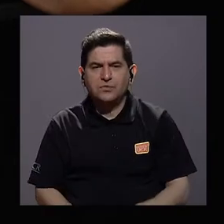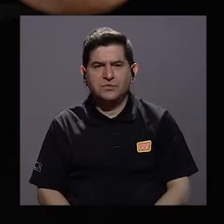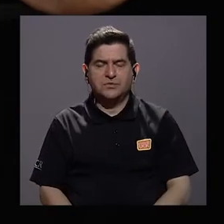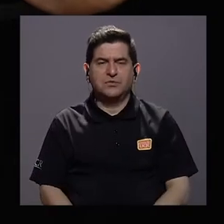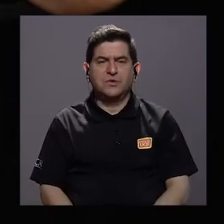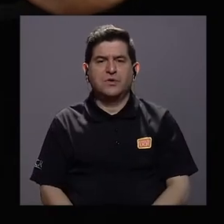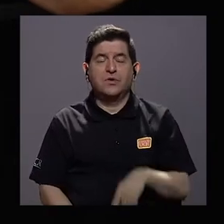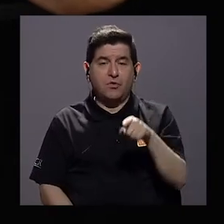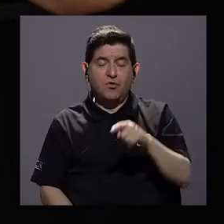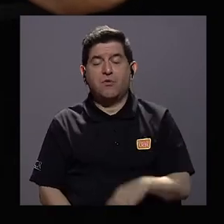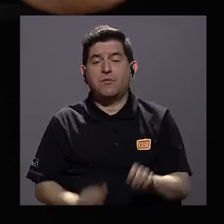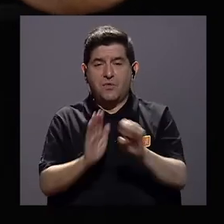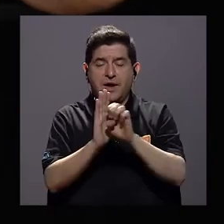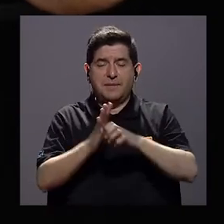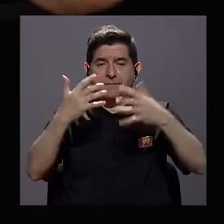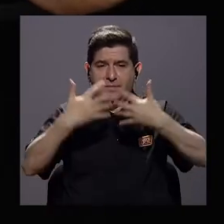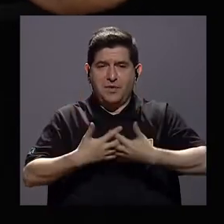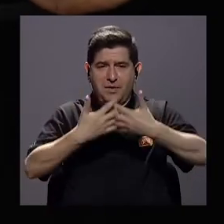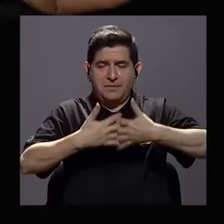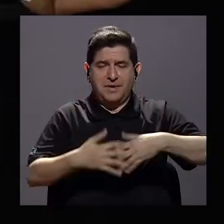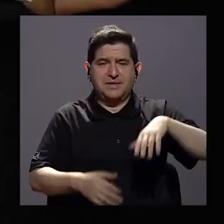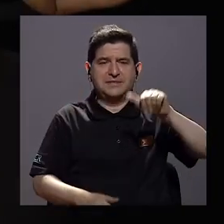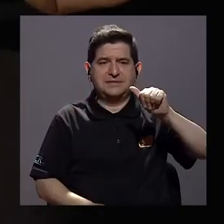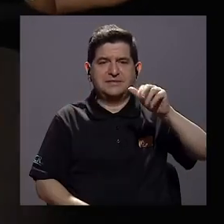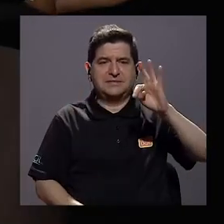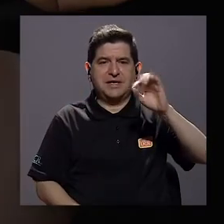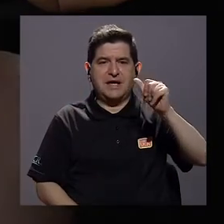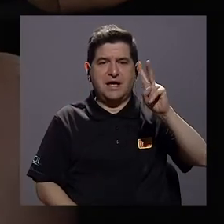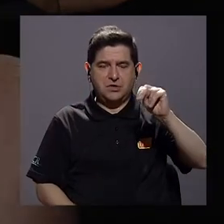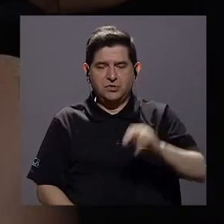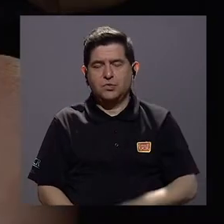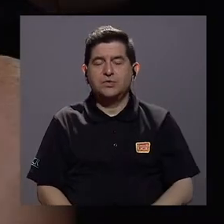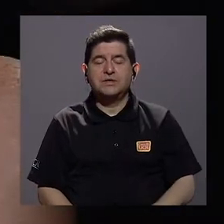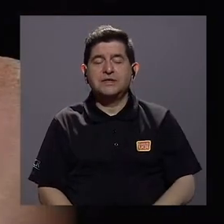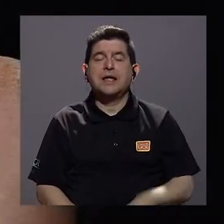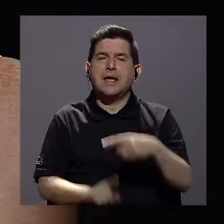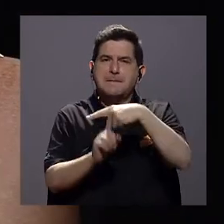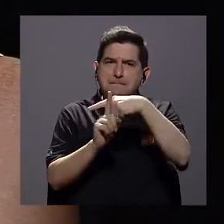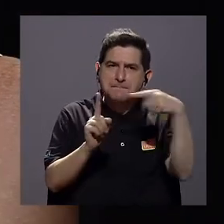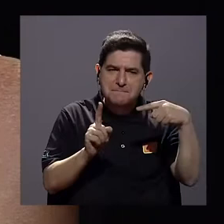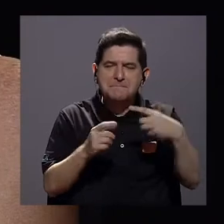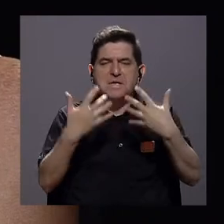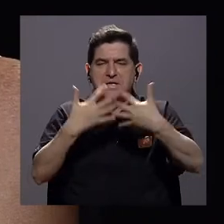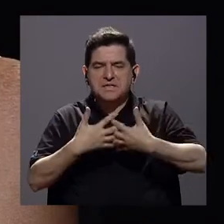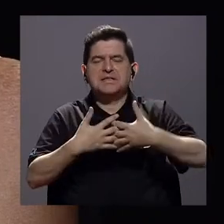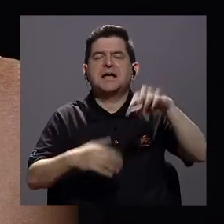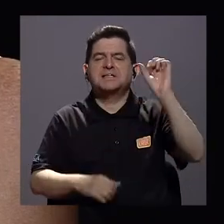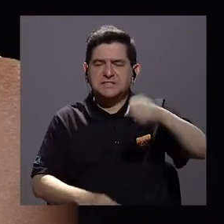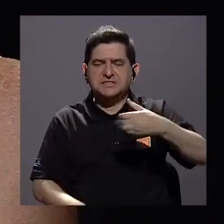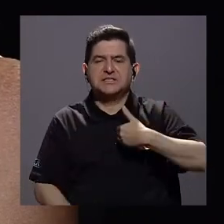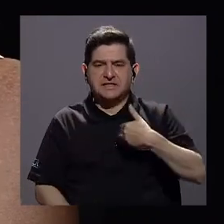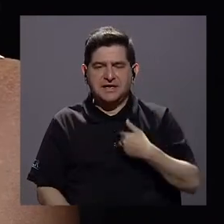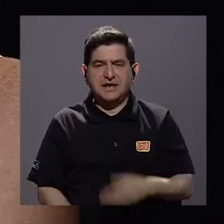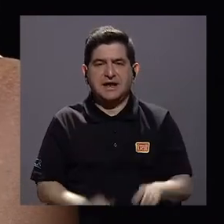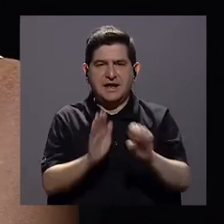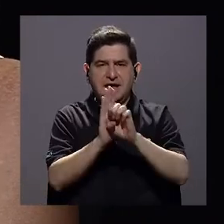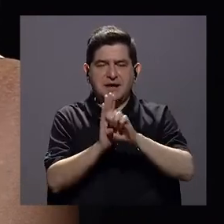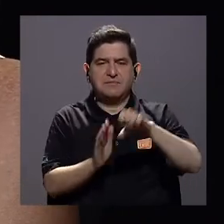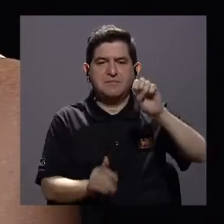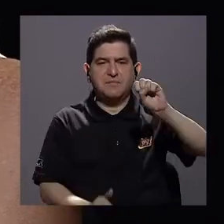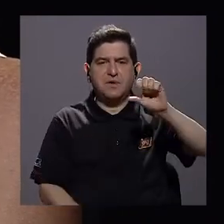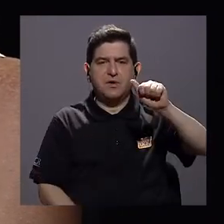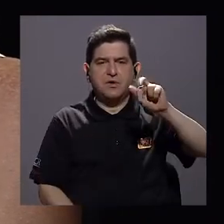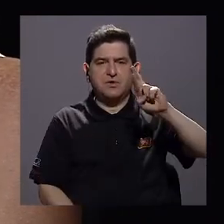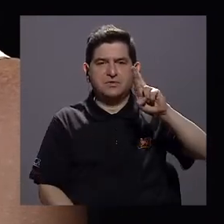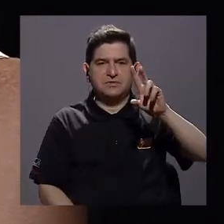como flotas atuneras, por ejemplo, no existen. Tenemos flotas semi-industriales, que sería la flota de sardina, por